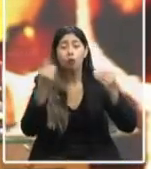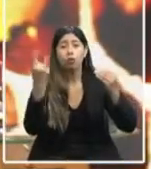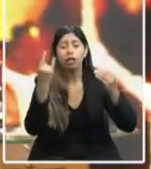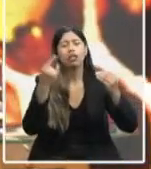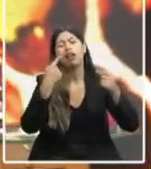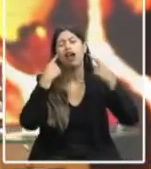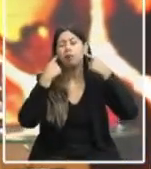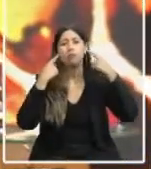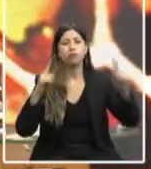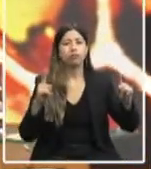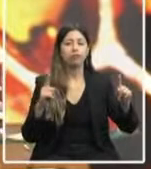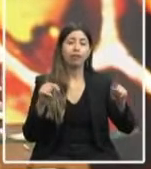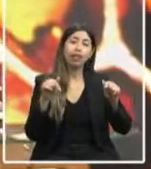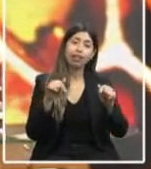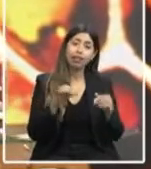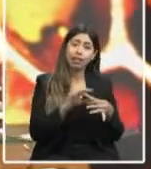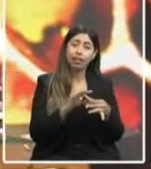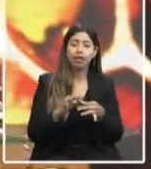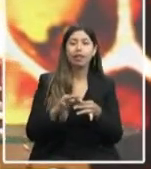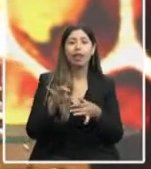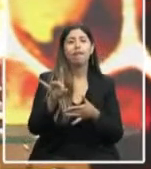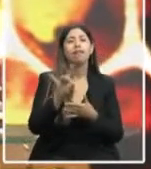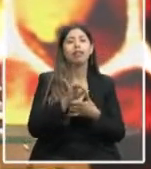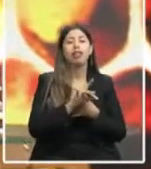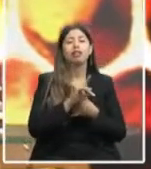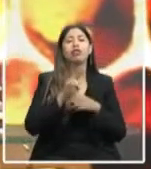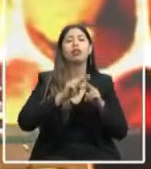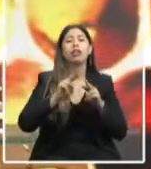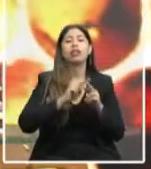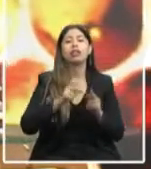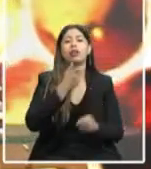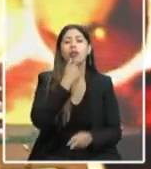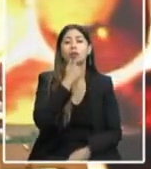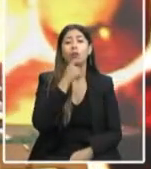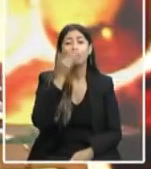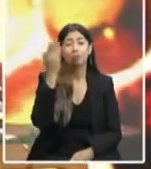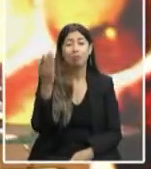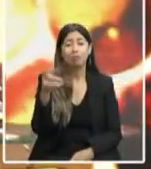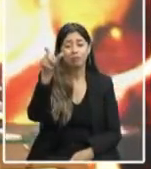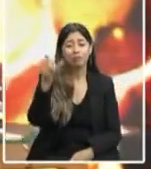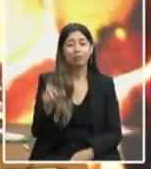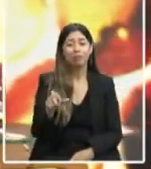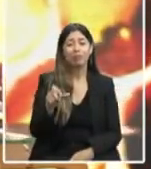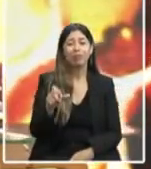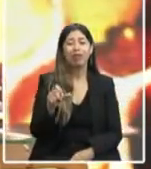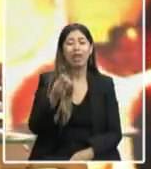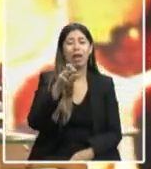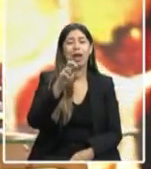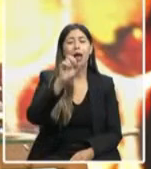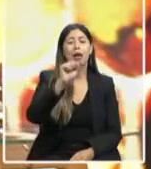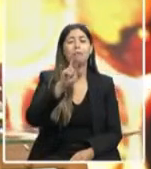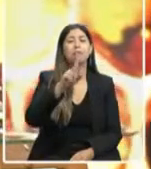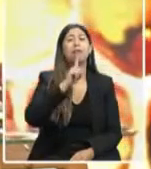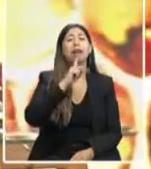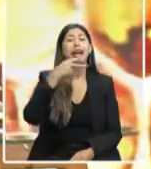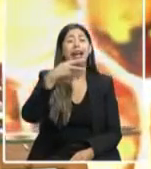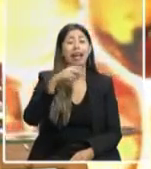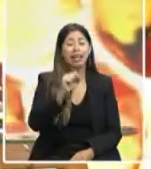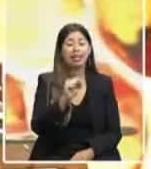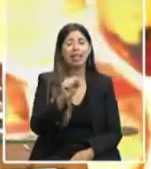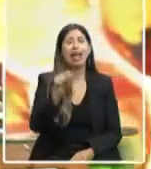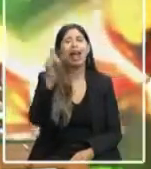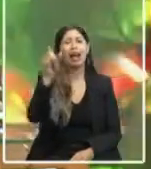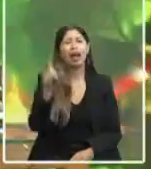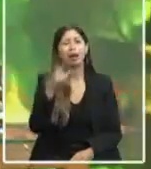eso esta invitación que hizo el Reino Unido a Partha Dasgupta para realizar este informe nos parece tan interesante. En Congreso Futuro queremos